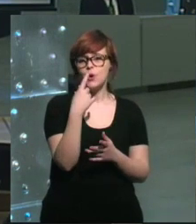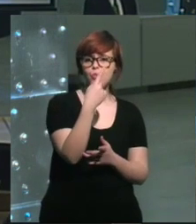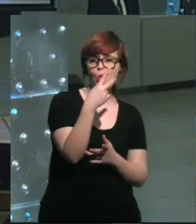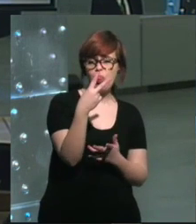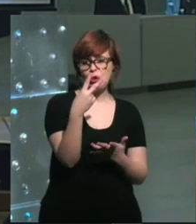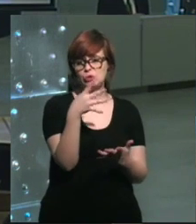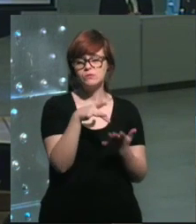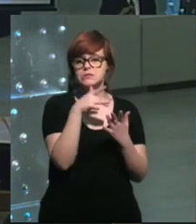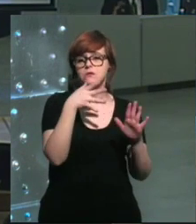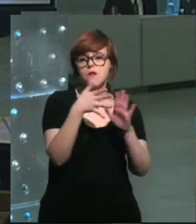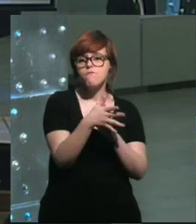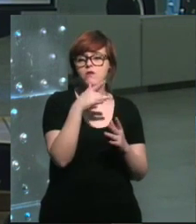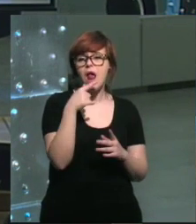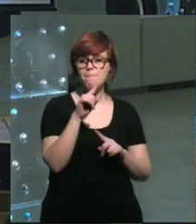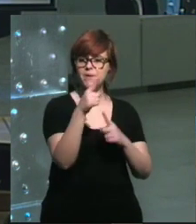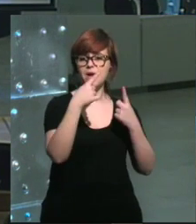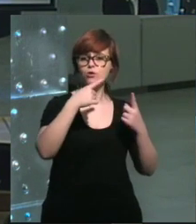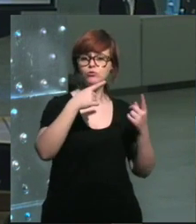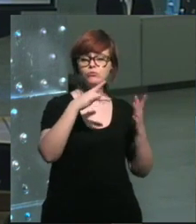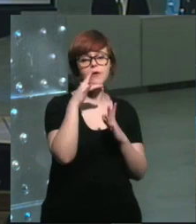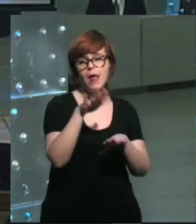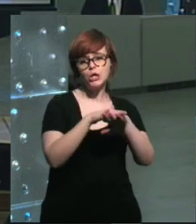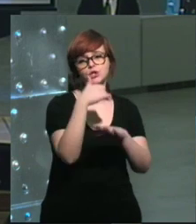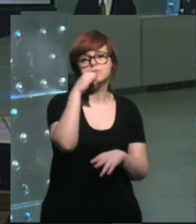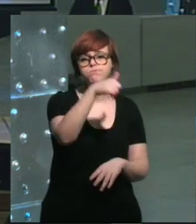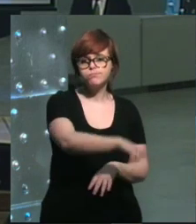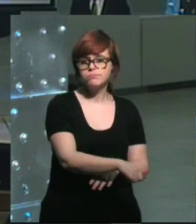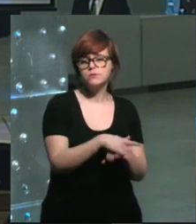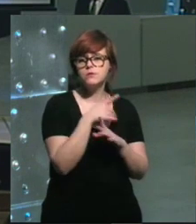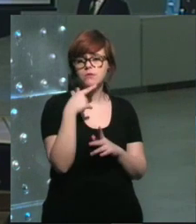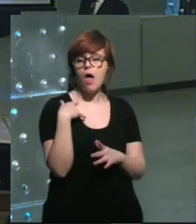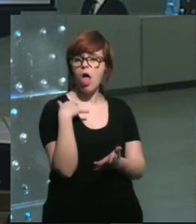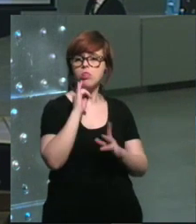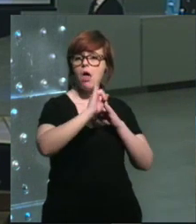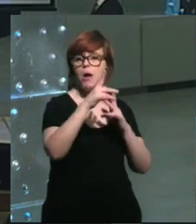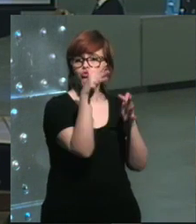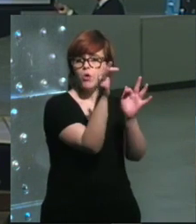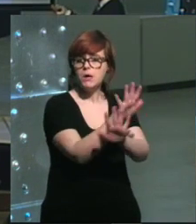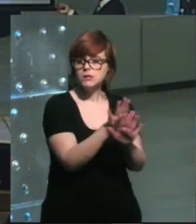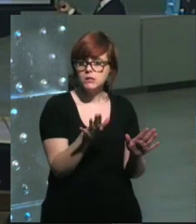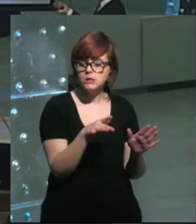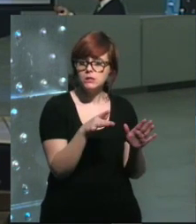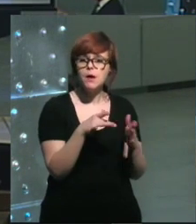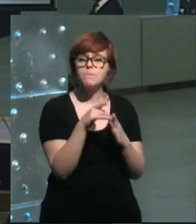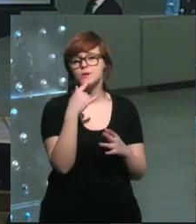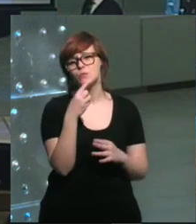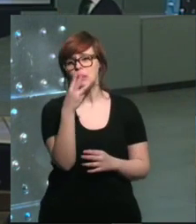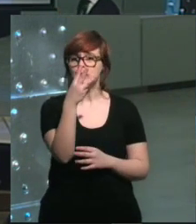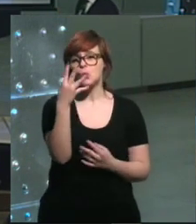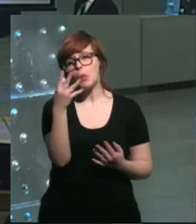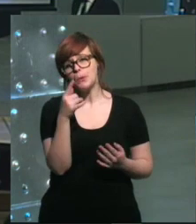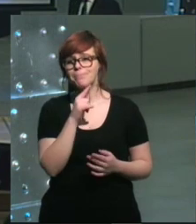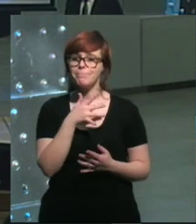íbamos a perder nuestro tiempo con ellos. Inmediatamente pasaban a otro lado de la base de datos y nadie los llamaba, nadie gastaba recursos con ellos. Si nos dabas entre un 3 y un 4, nos